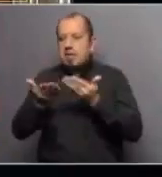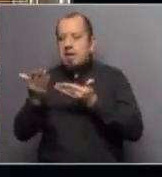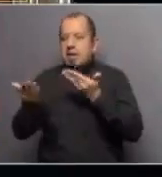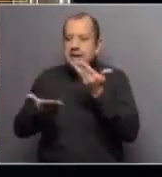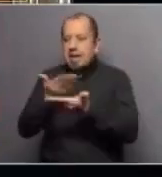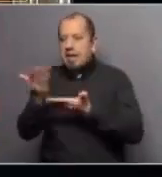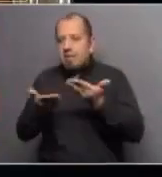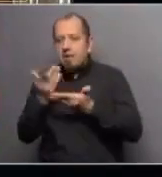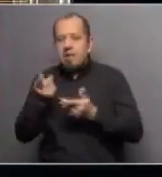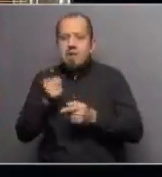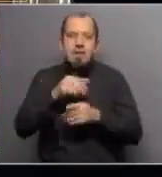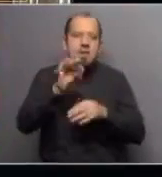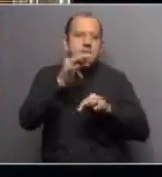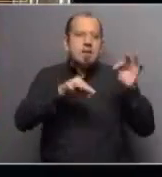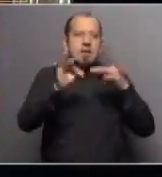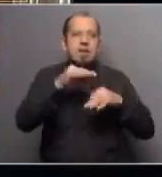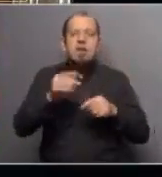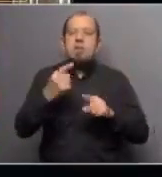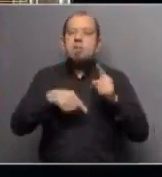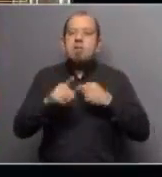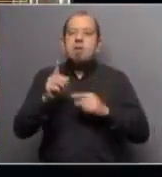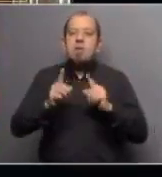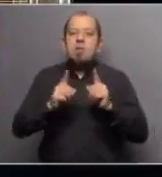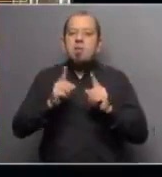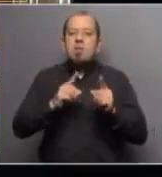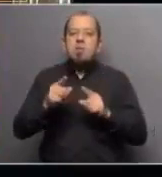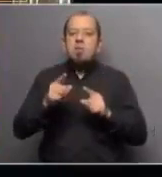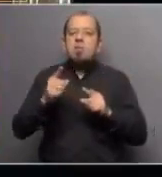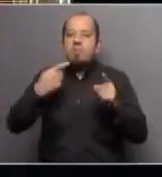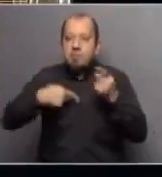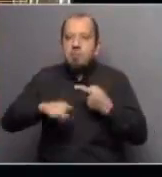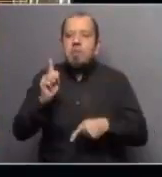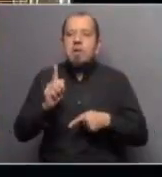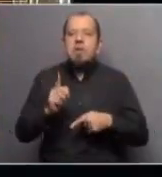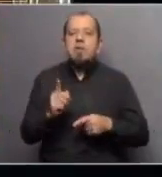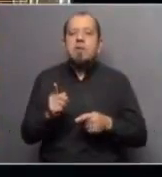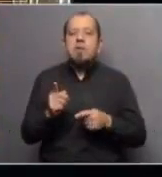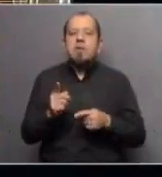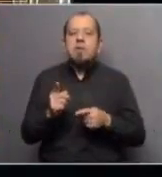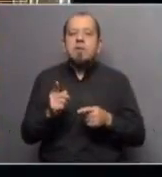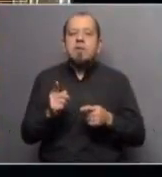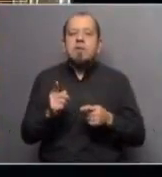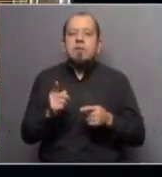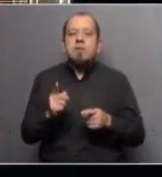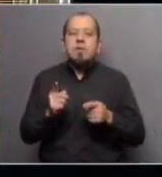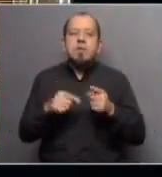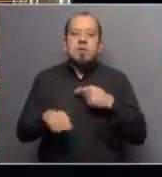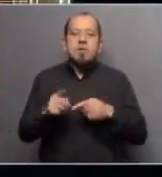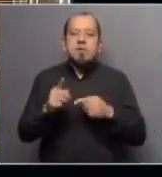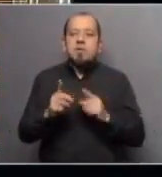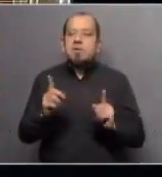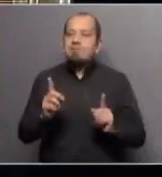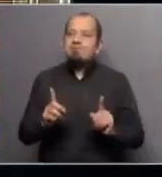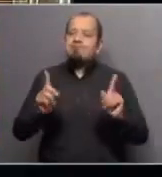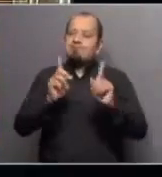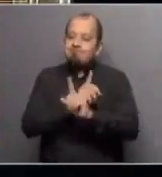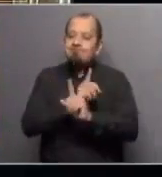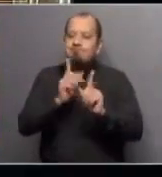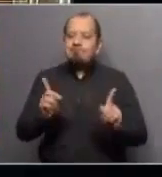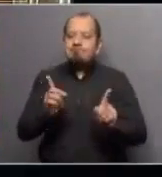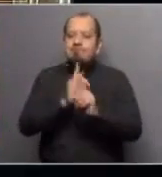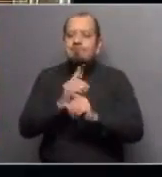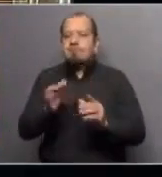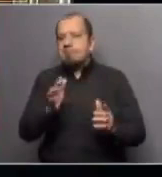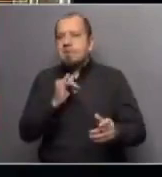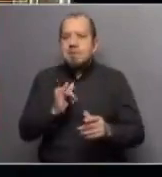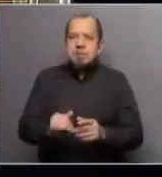más abiertas para teatreros, aunque con algunos peros también en algún momento, pero bueno, y viceversa me costó un poco más, como el prejuicio de